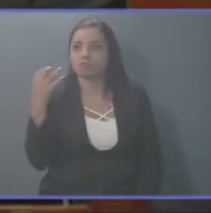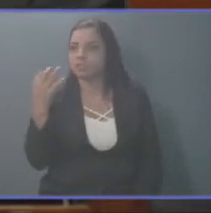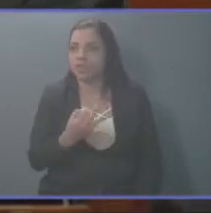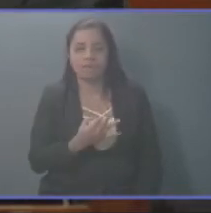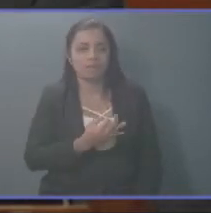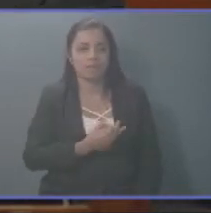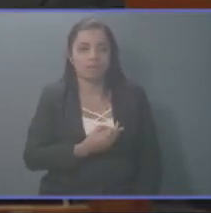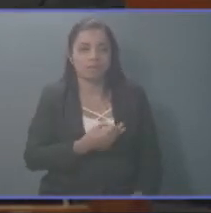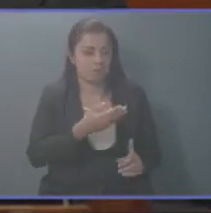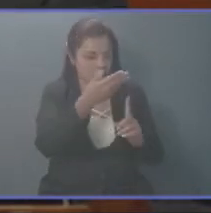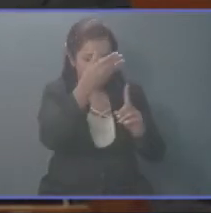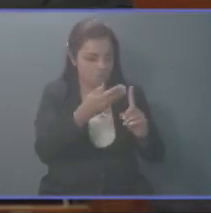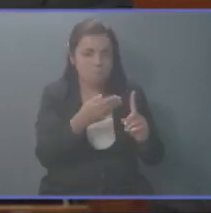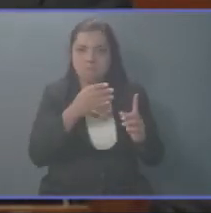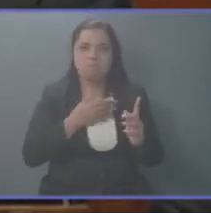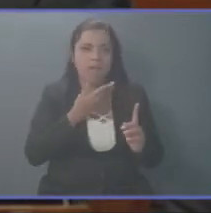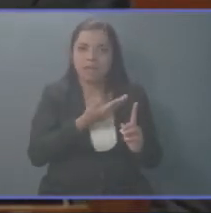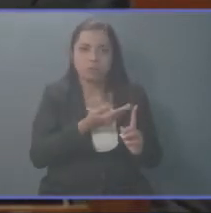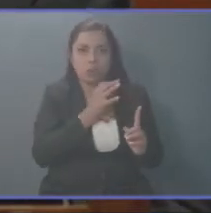porque no tiene los méritos